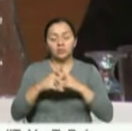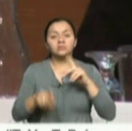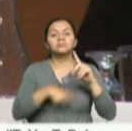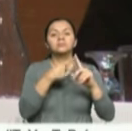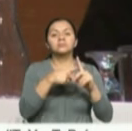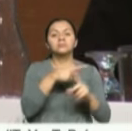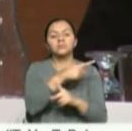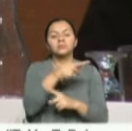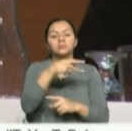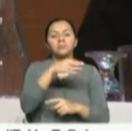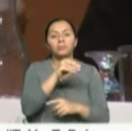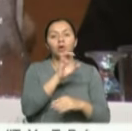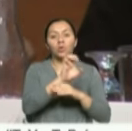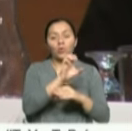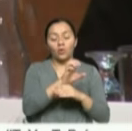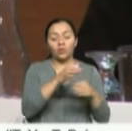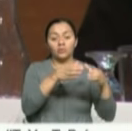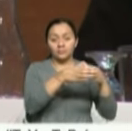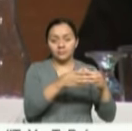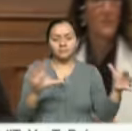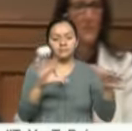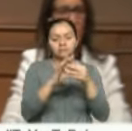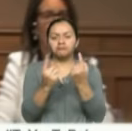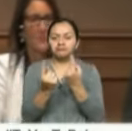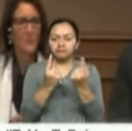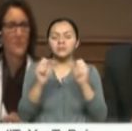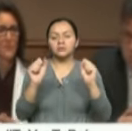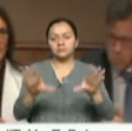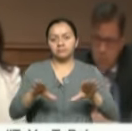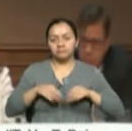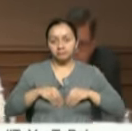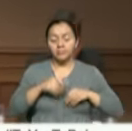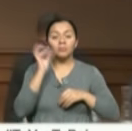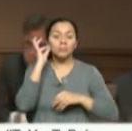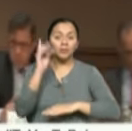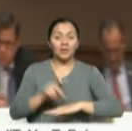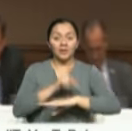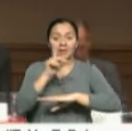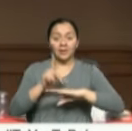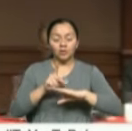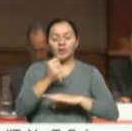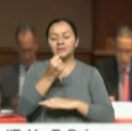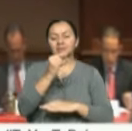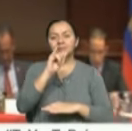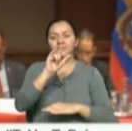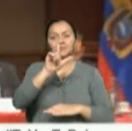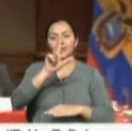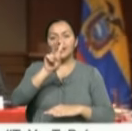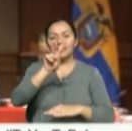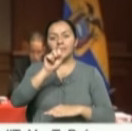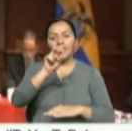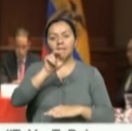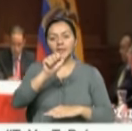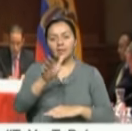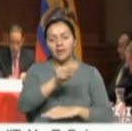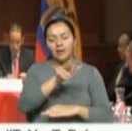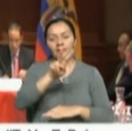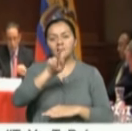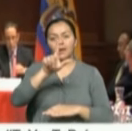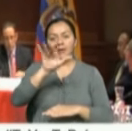Vallejo, directora ejecutiva de ProEcuador, destacó la importancia de este foro que contó con la participación de 20